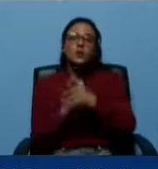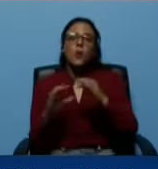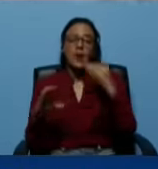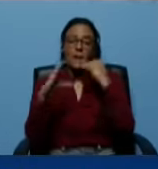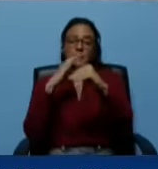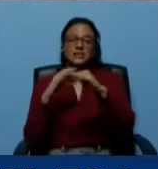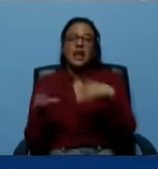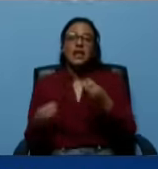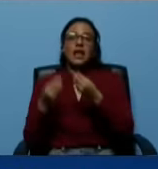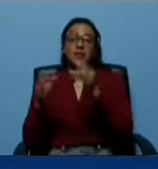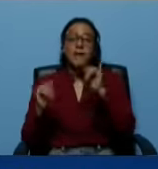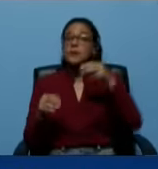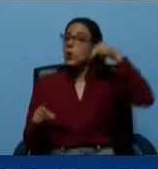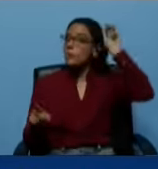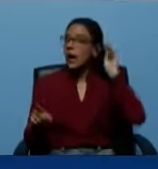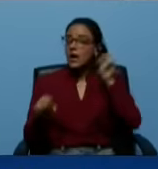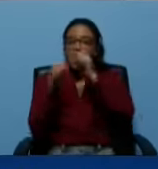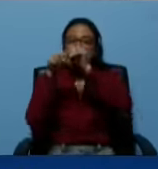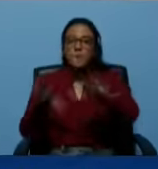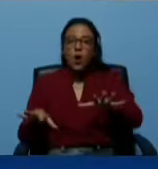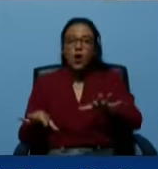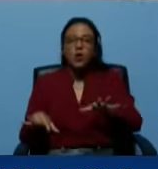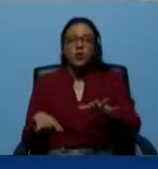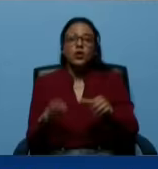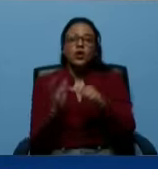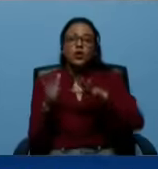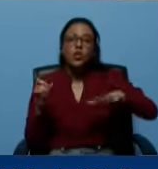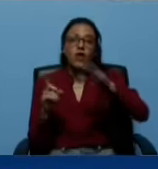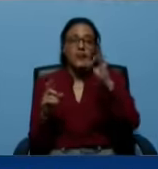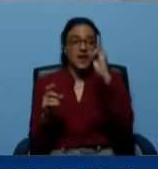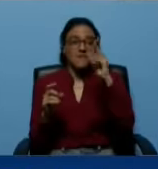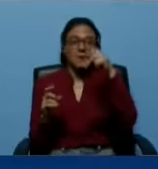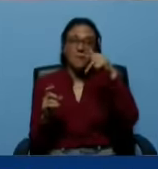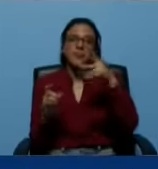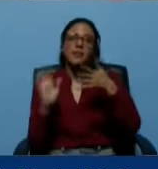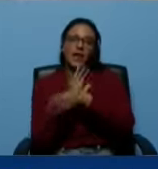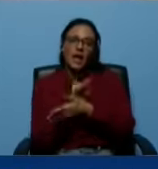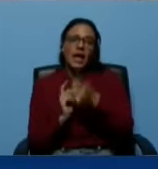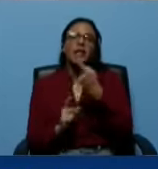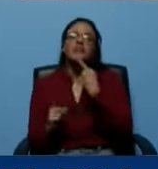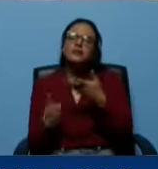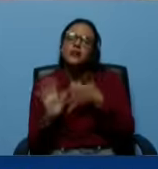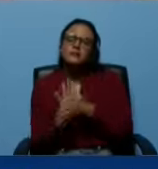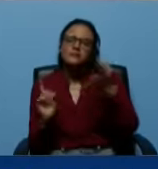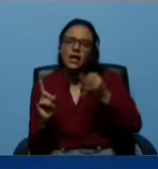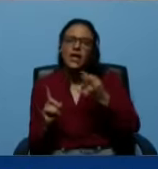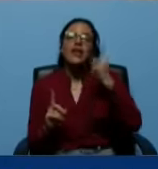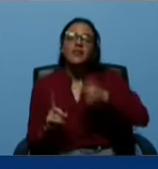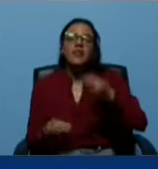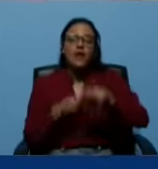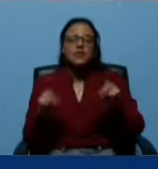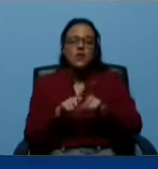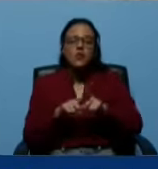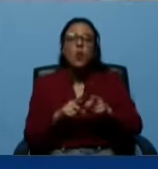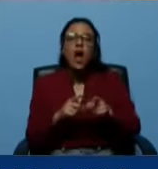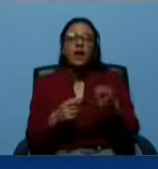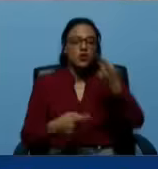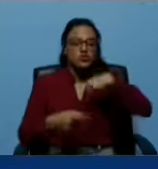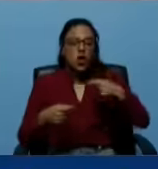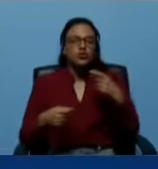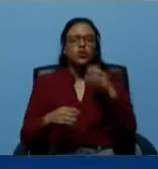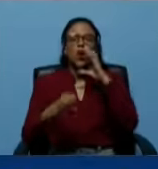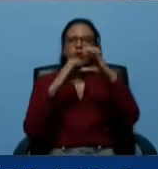emitió la líder opositora María Corina Machado a través de la agencia AFP, decía que pues debe irse a una negociación y ofrecía garantías